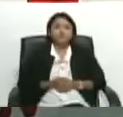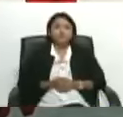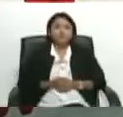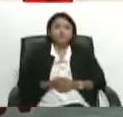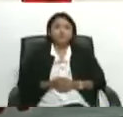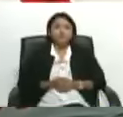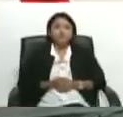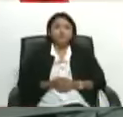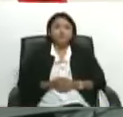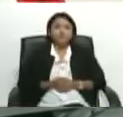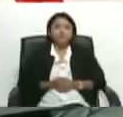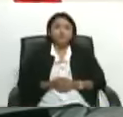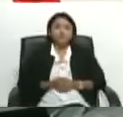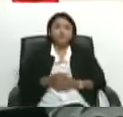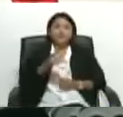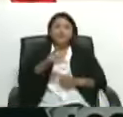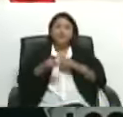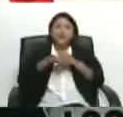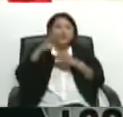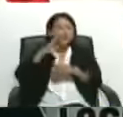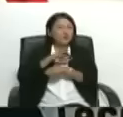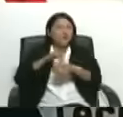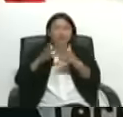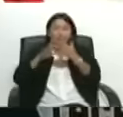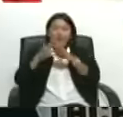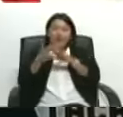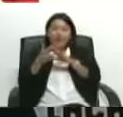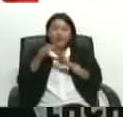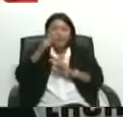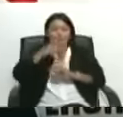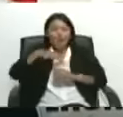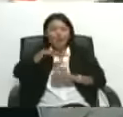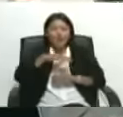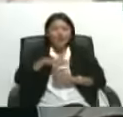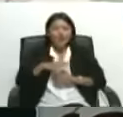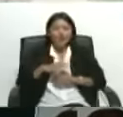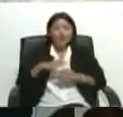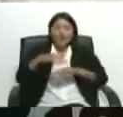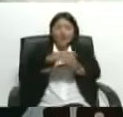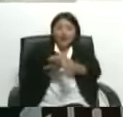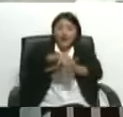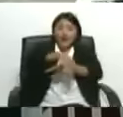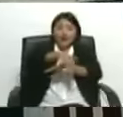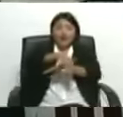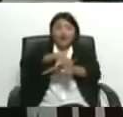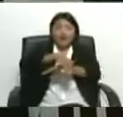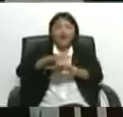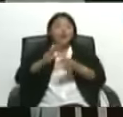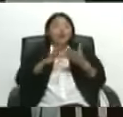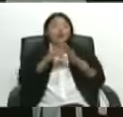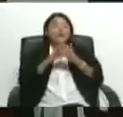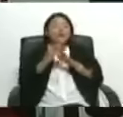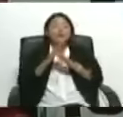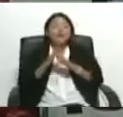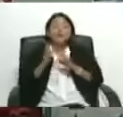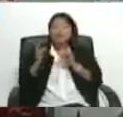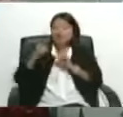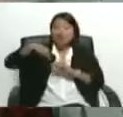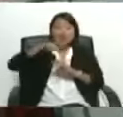Los caballos de Troya. En los barrios, en los pueblos, en las calles, en las comunidades nos conocemos